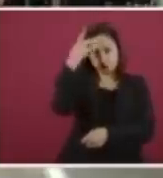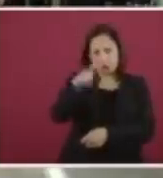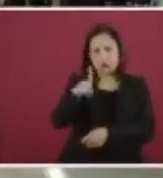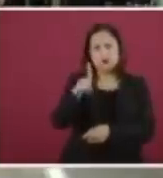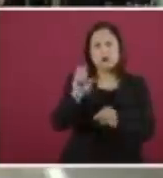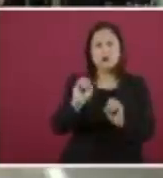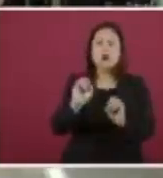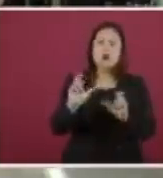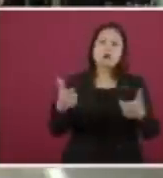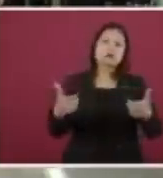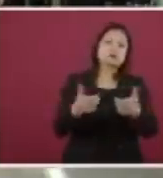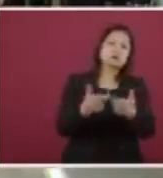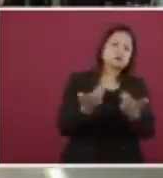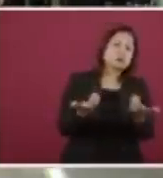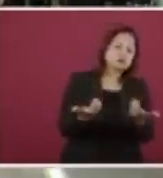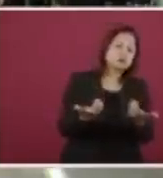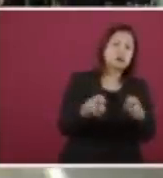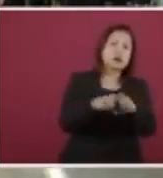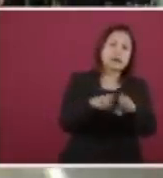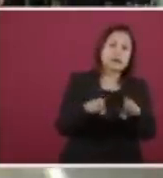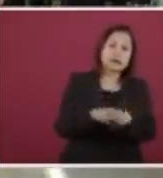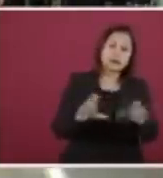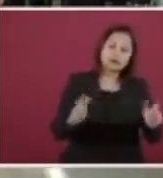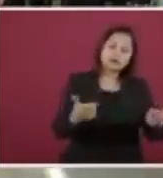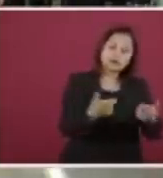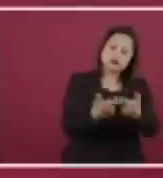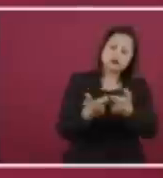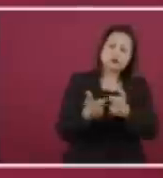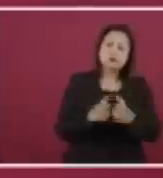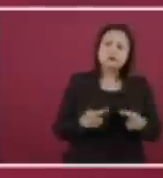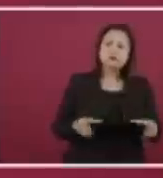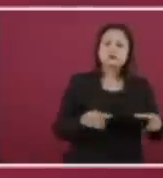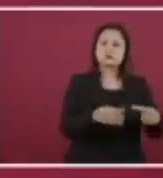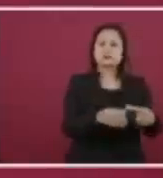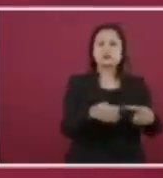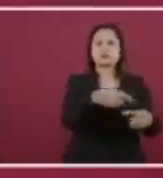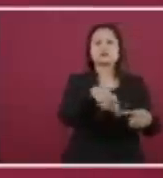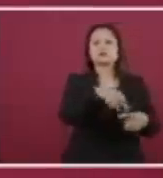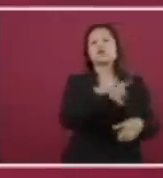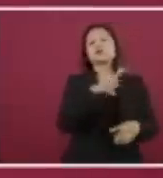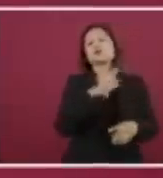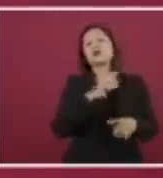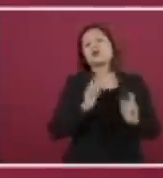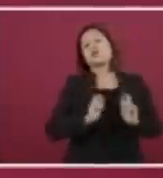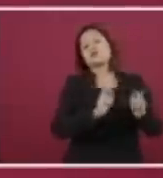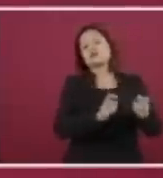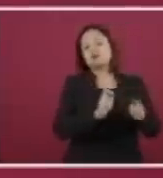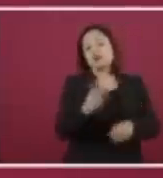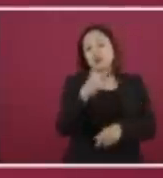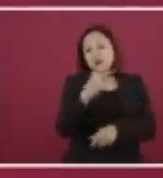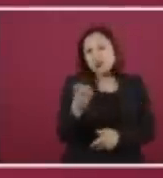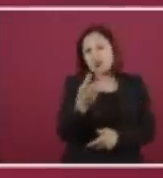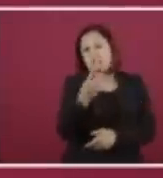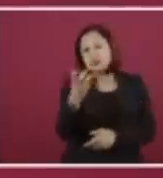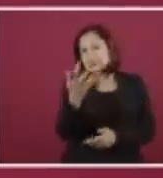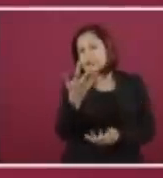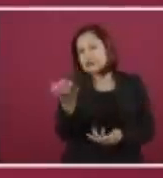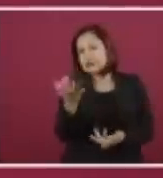consorcios, hay quienes tienen 200, 300, 500, de